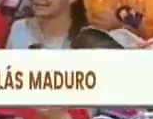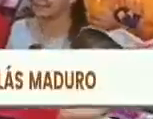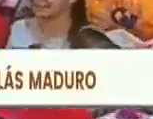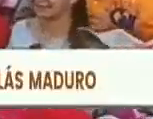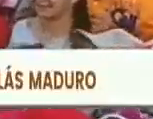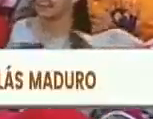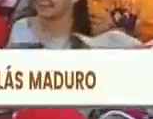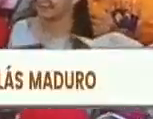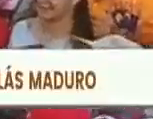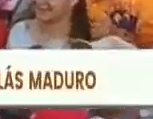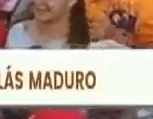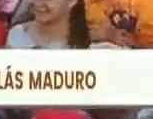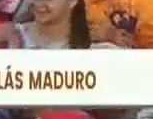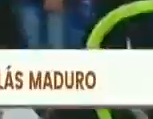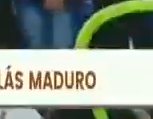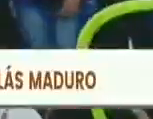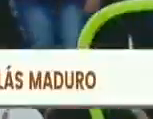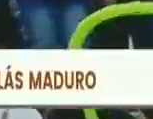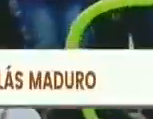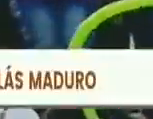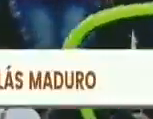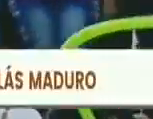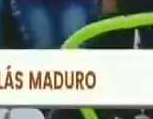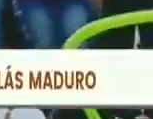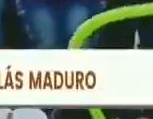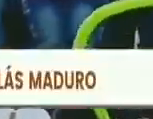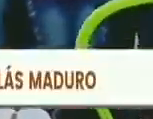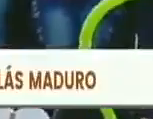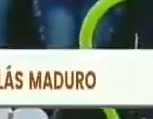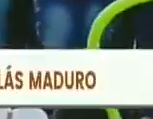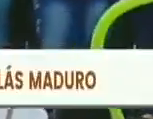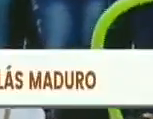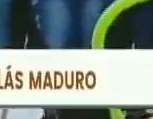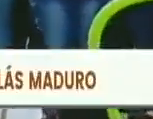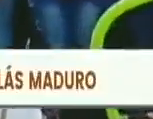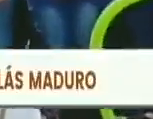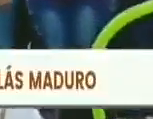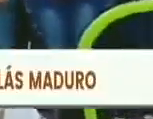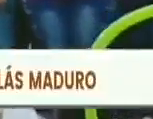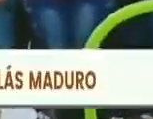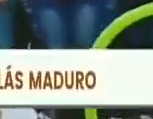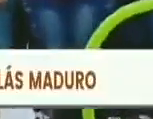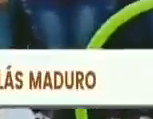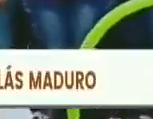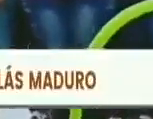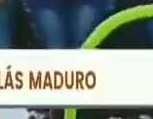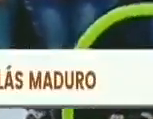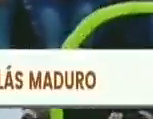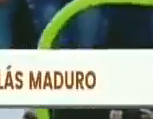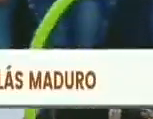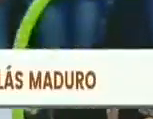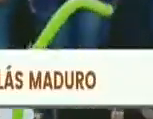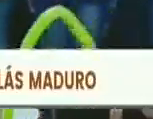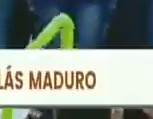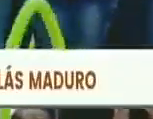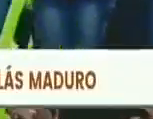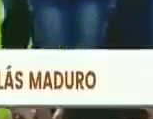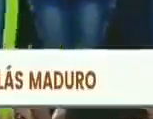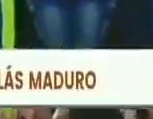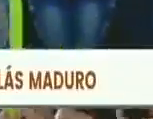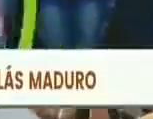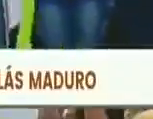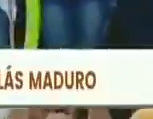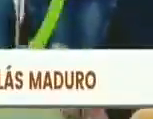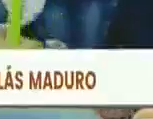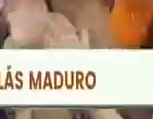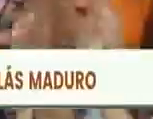Vamos a hacer algo, pues. Vamos a mandarle un saludo desde aquí, desde Quíbor, al hermano presidente Nicolás Maduro. Arriba, arriba,